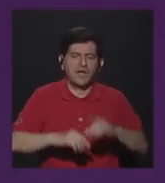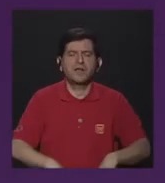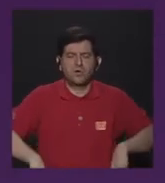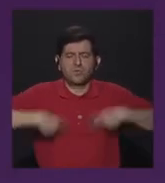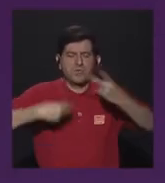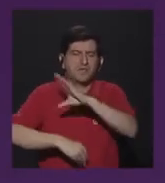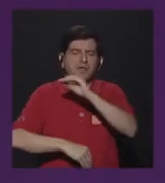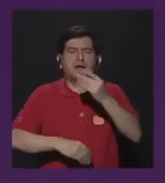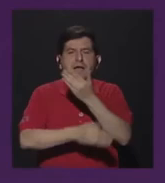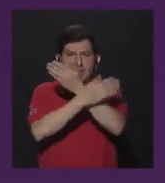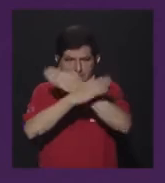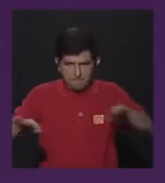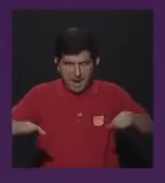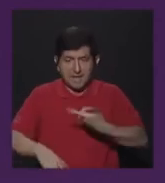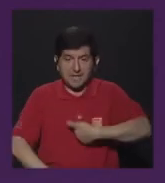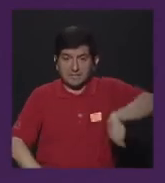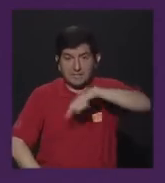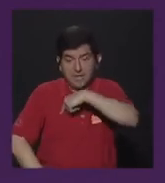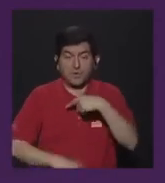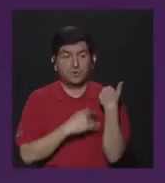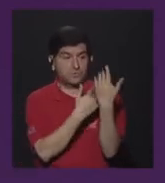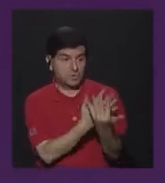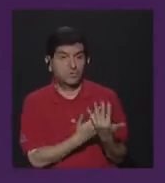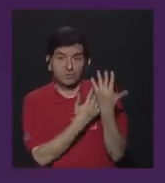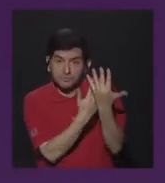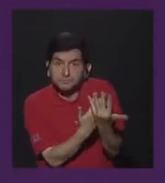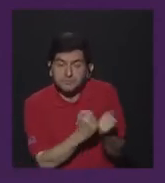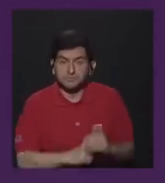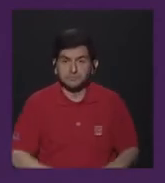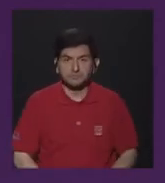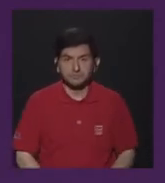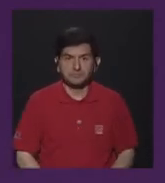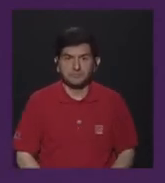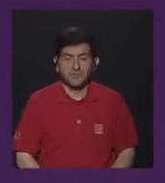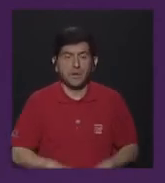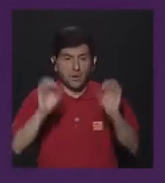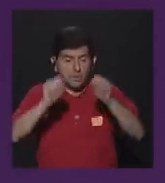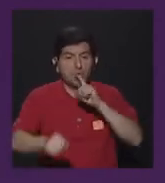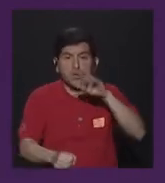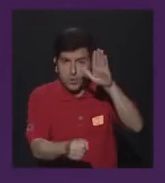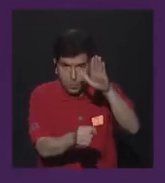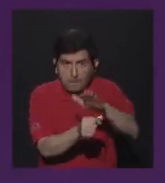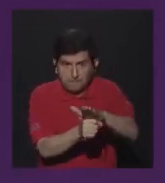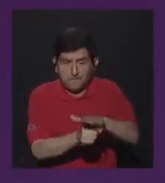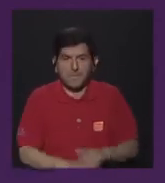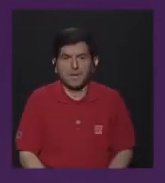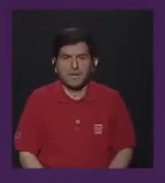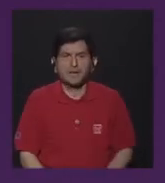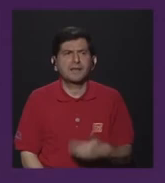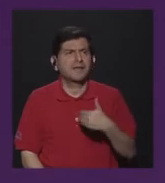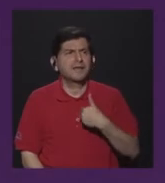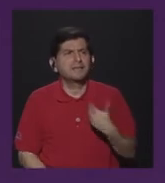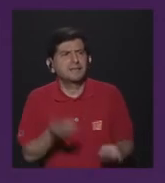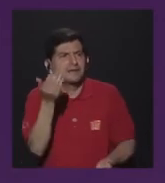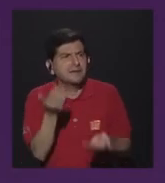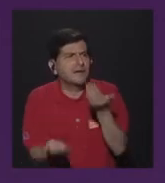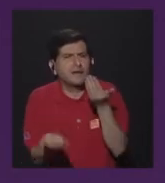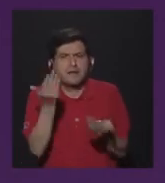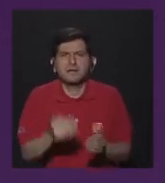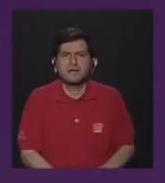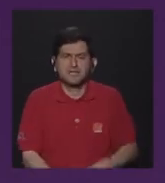paz y nosotros esperamos que realmente se lleve a cabo y que habría una